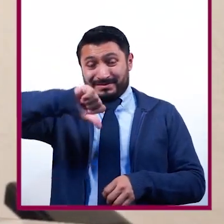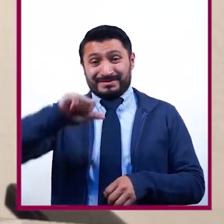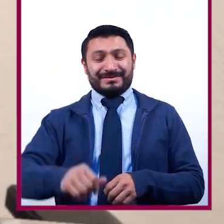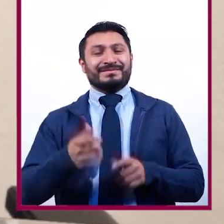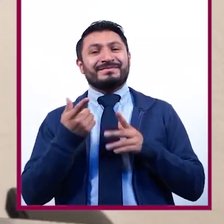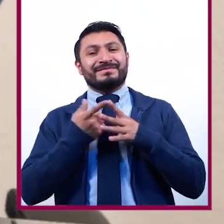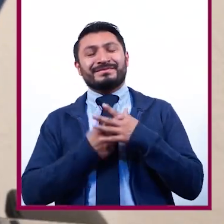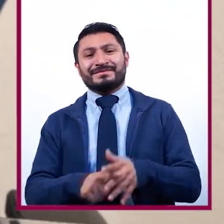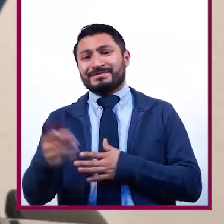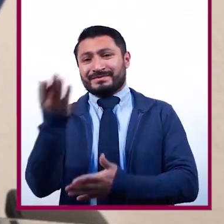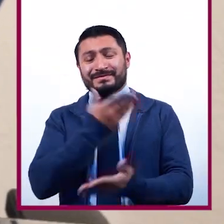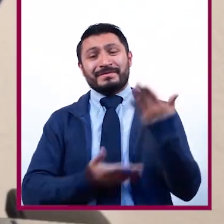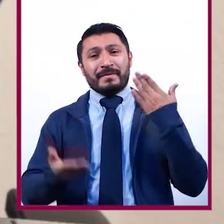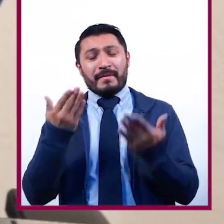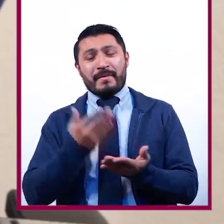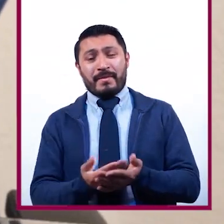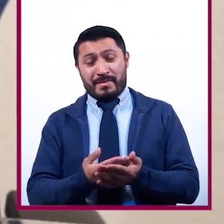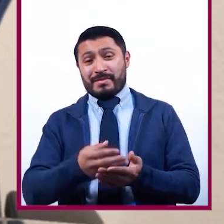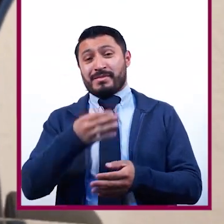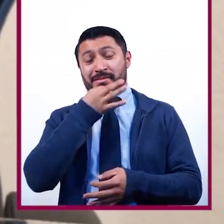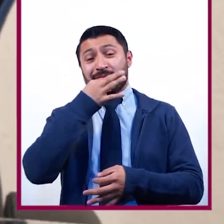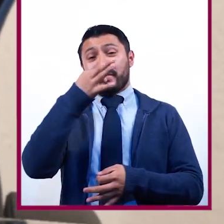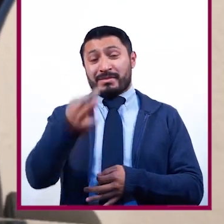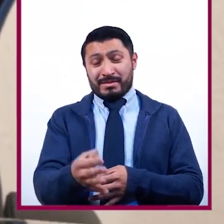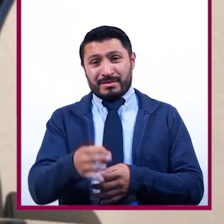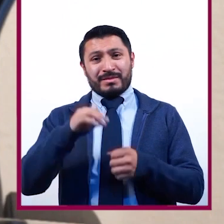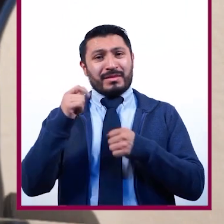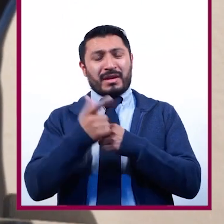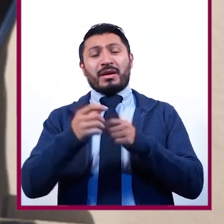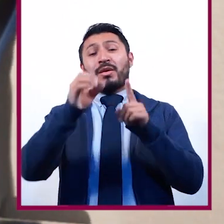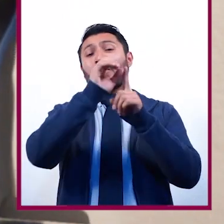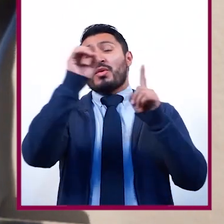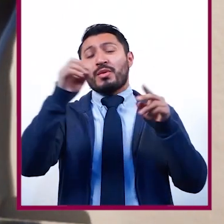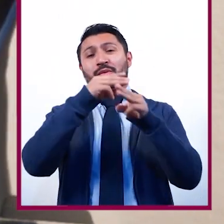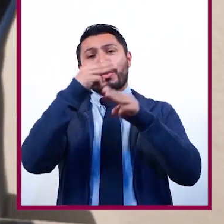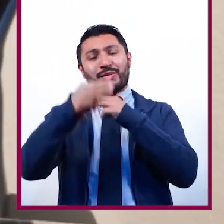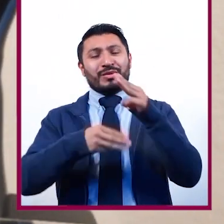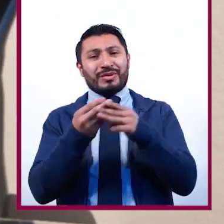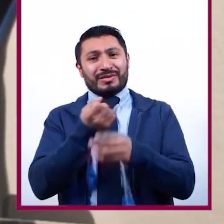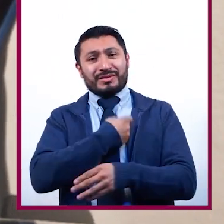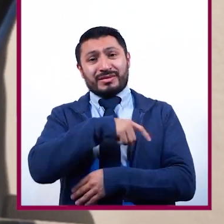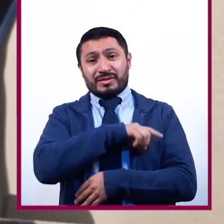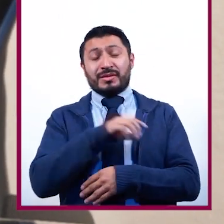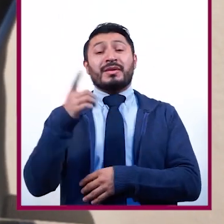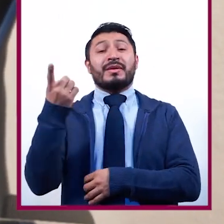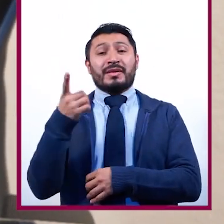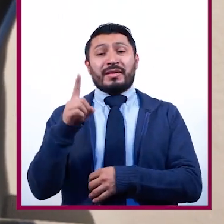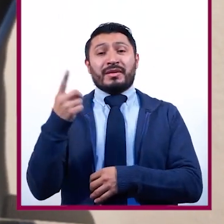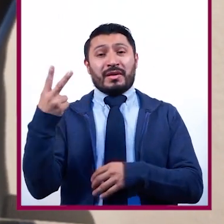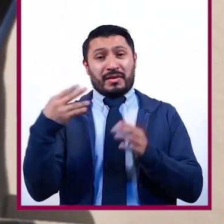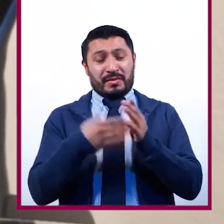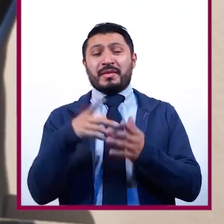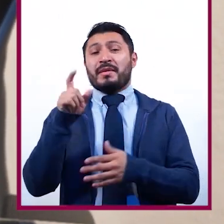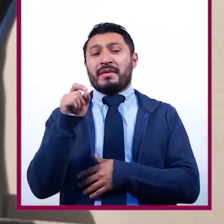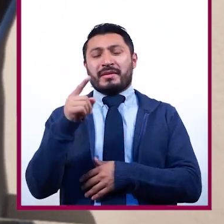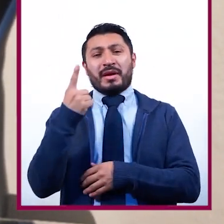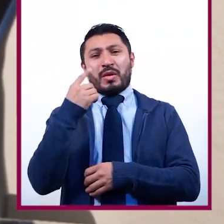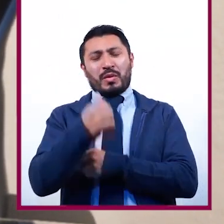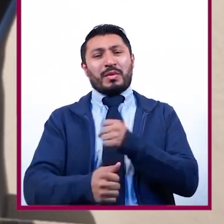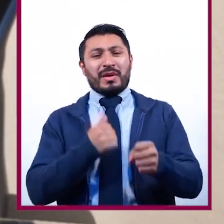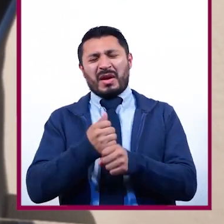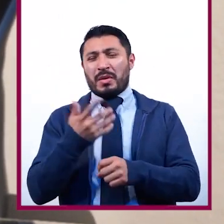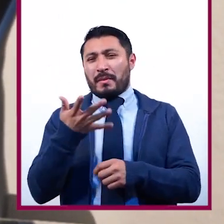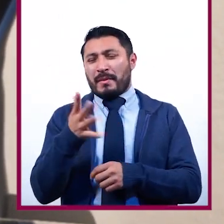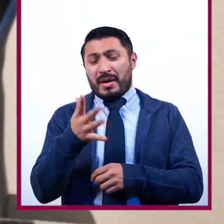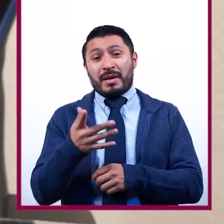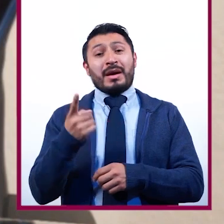ocasión quiero comenzar compartiendo contigo una nota que publicó la Organización Mundial de la Salud en diciembre de 2020, a poco